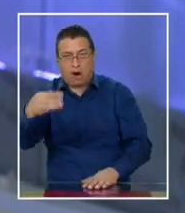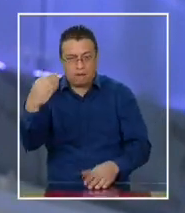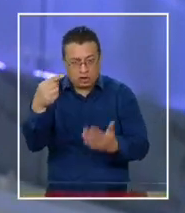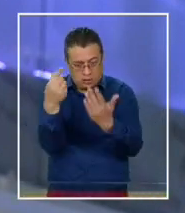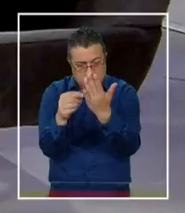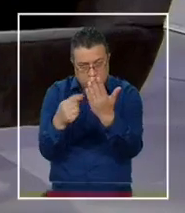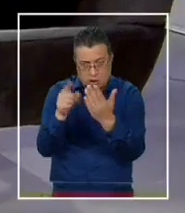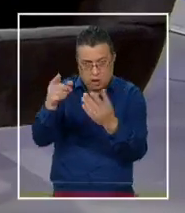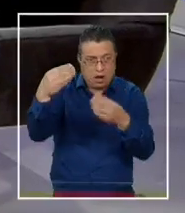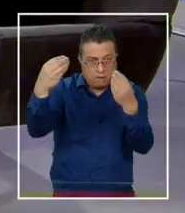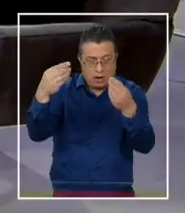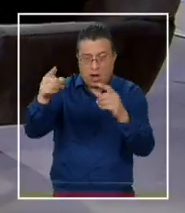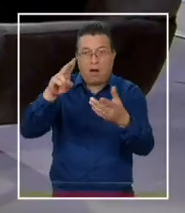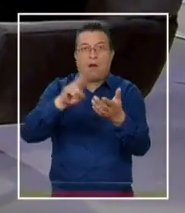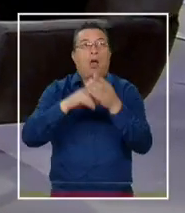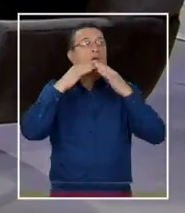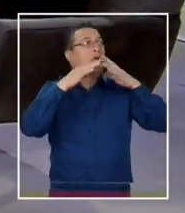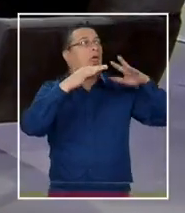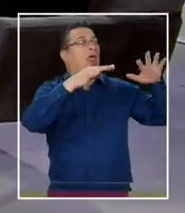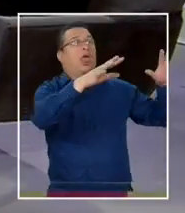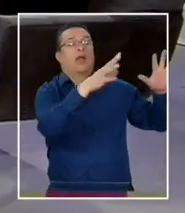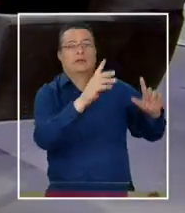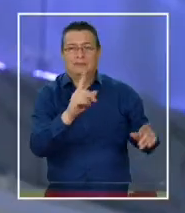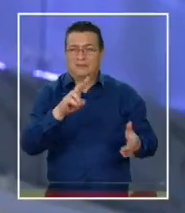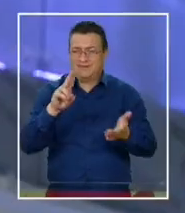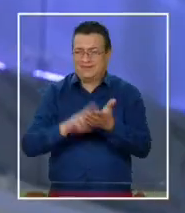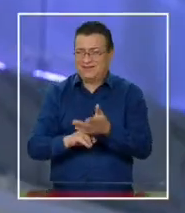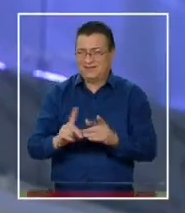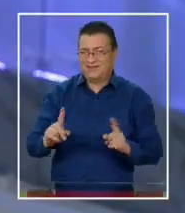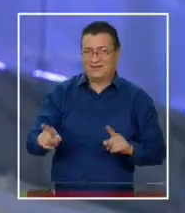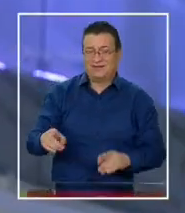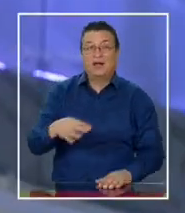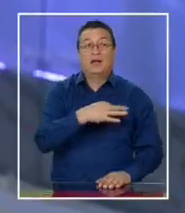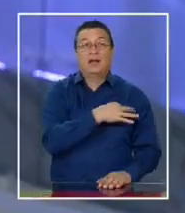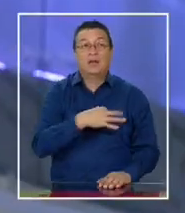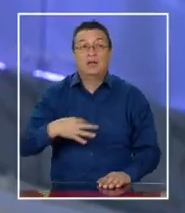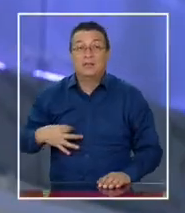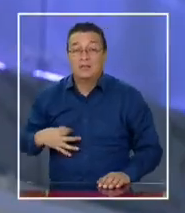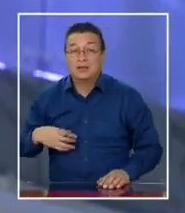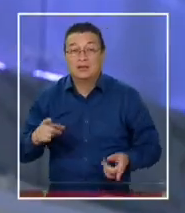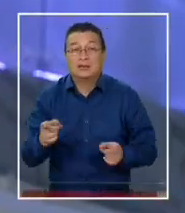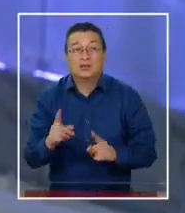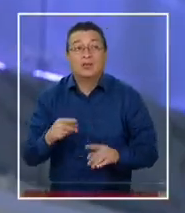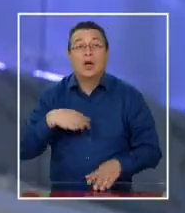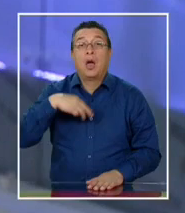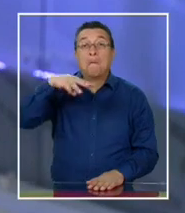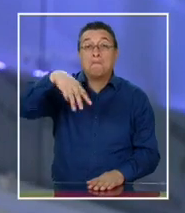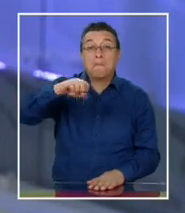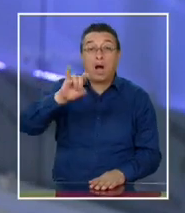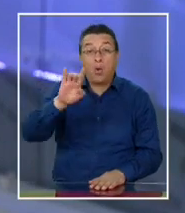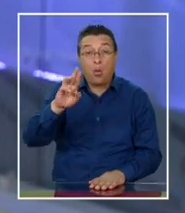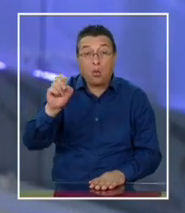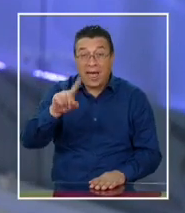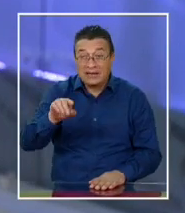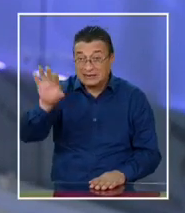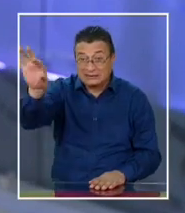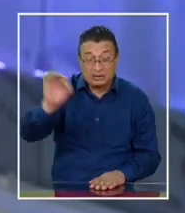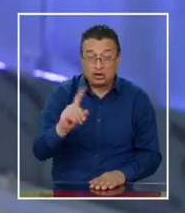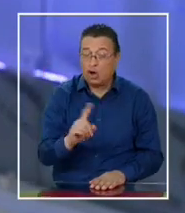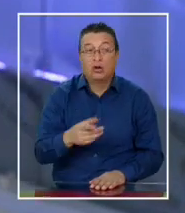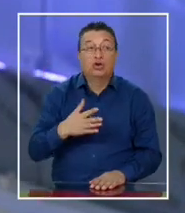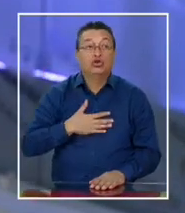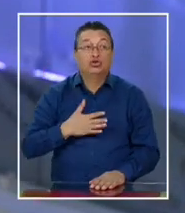antecedentes se generan realidades que no son el gabinete es el que el presidente nombró nunca hubo no es que a ver hubo muchas conversaciones